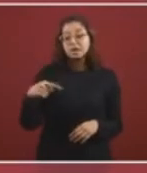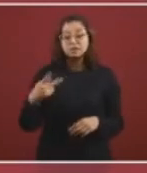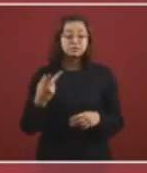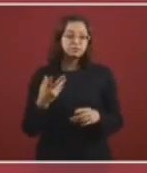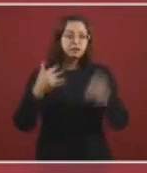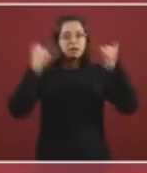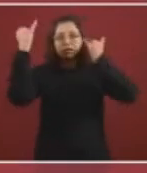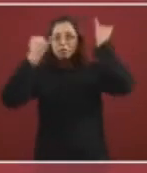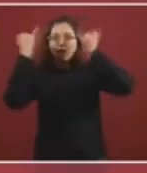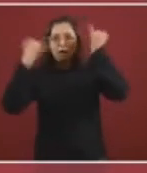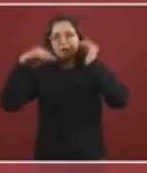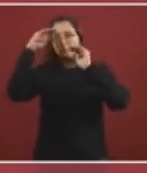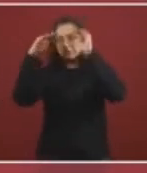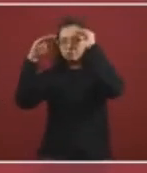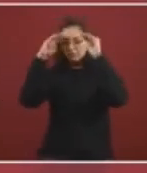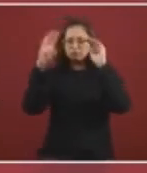que